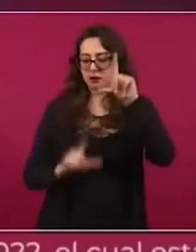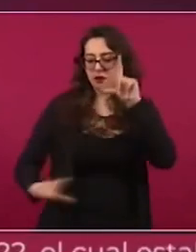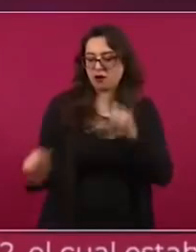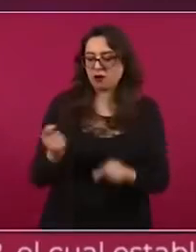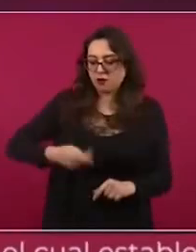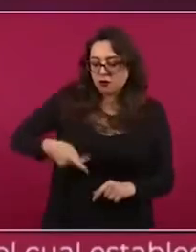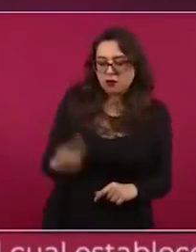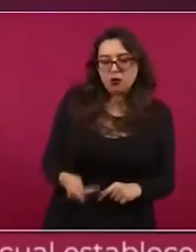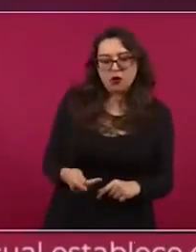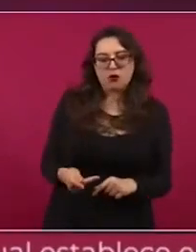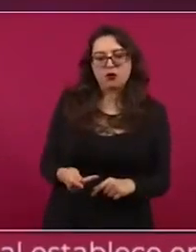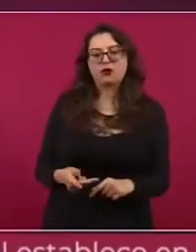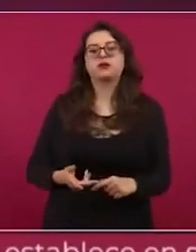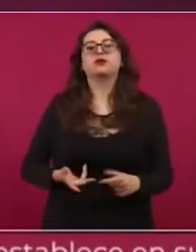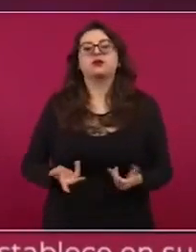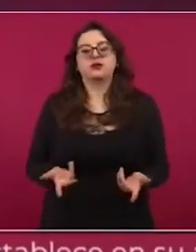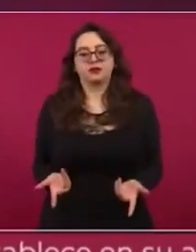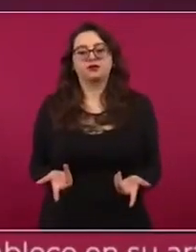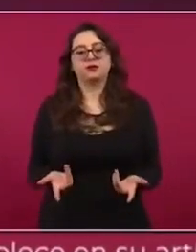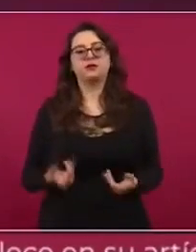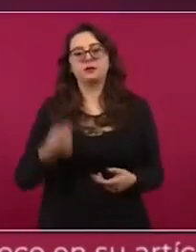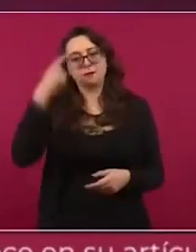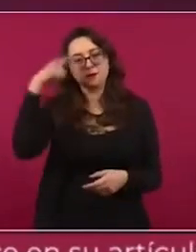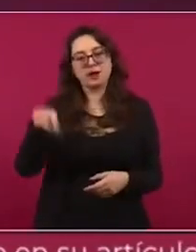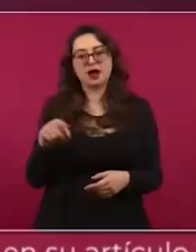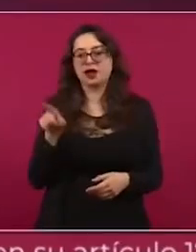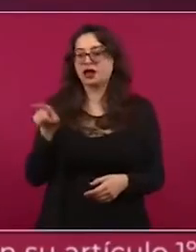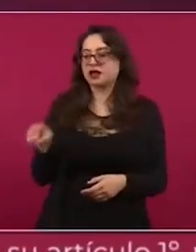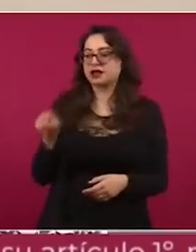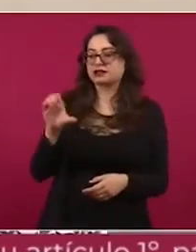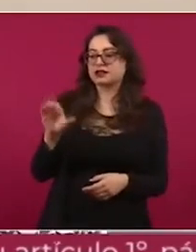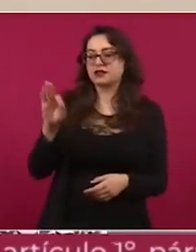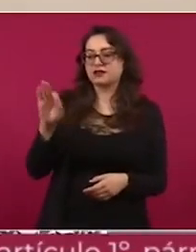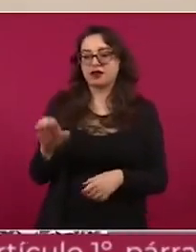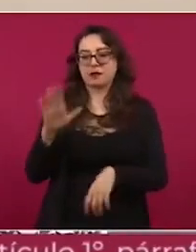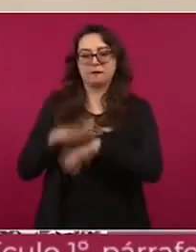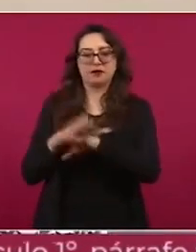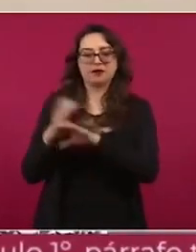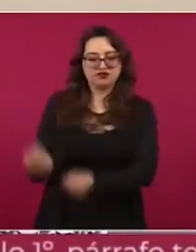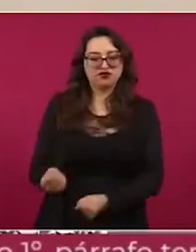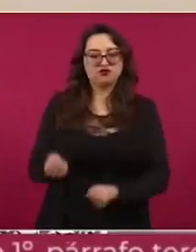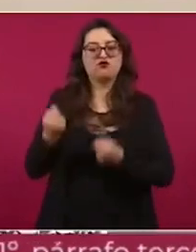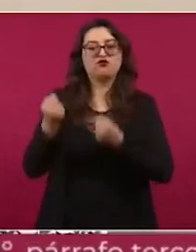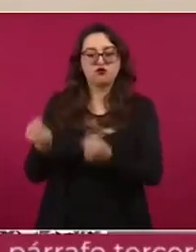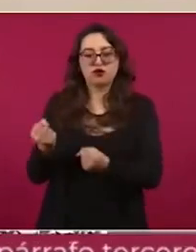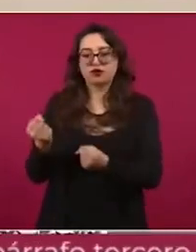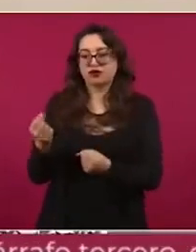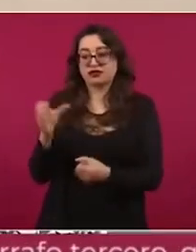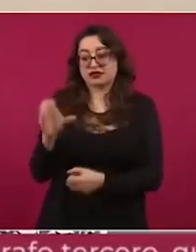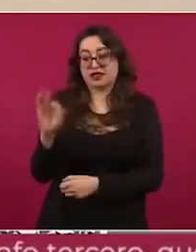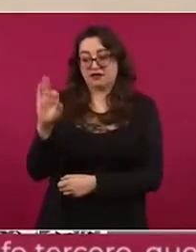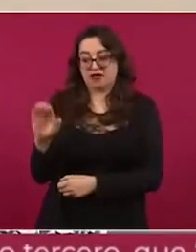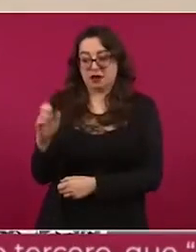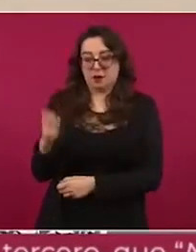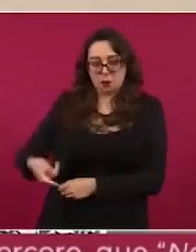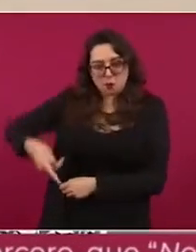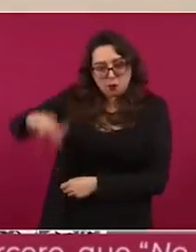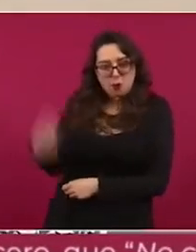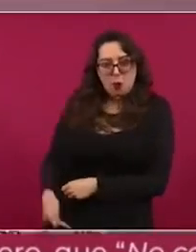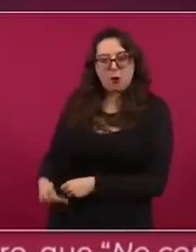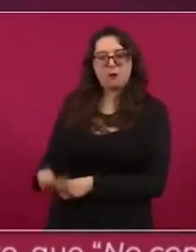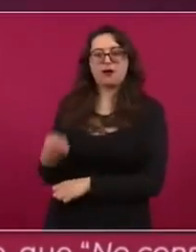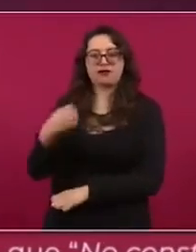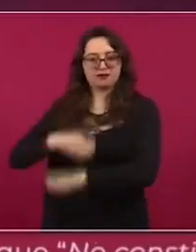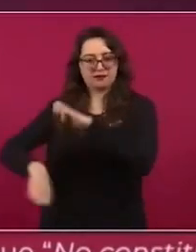con el propósito de que la Comisión Federal de Electricidad empresa pública de los mexicanos